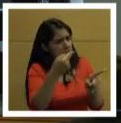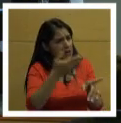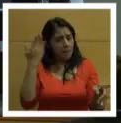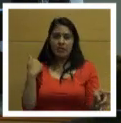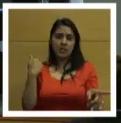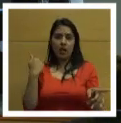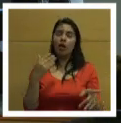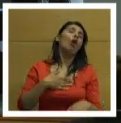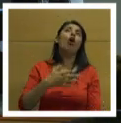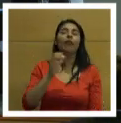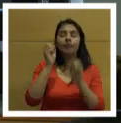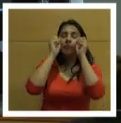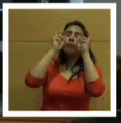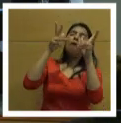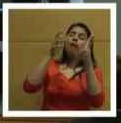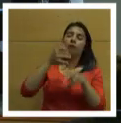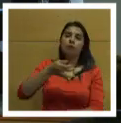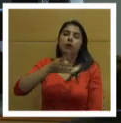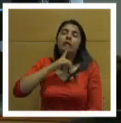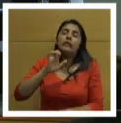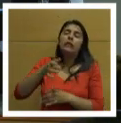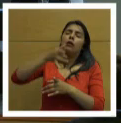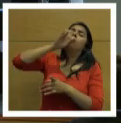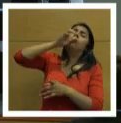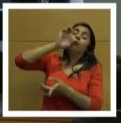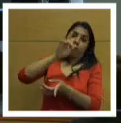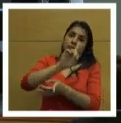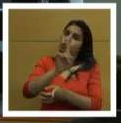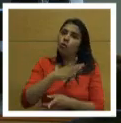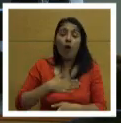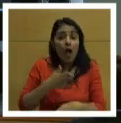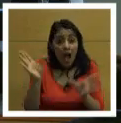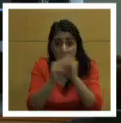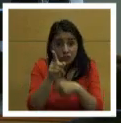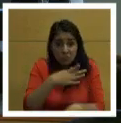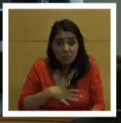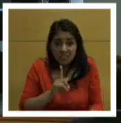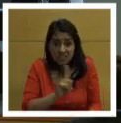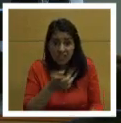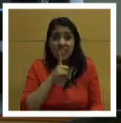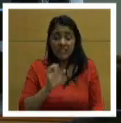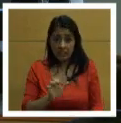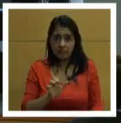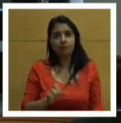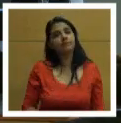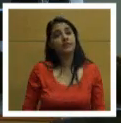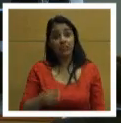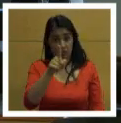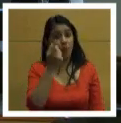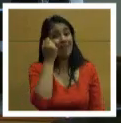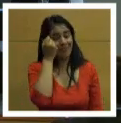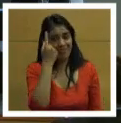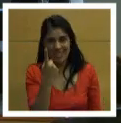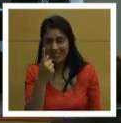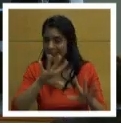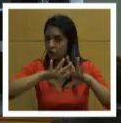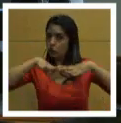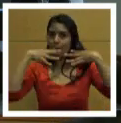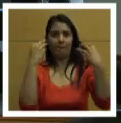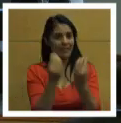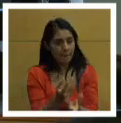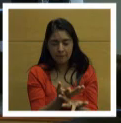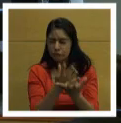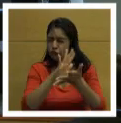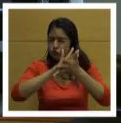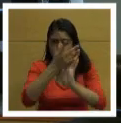despertarse y que te estén metiendo el té por la garganta y le digas, pero si tú quisiste tomar té anoche. Si eres capaz de entender lo completamente ridículo